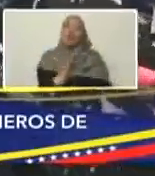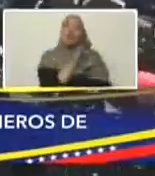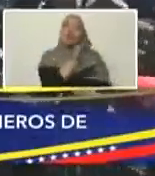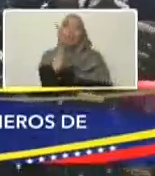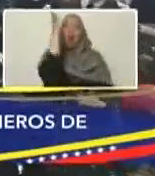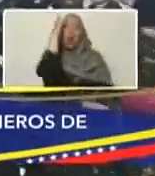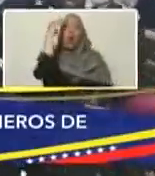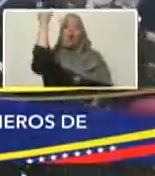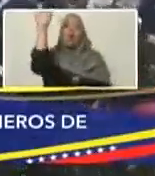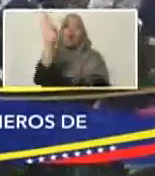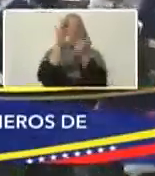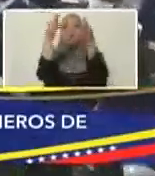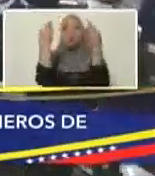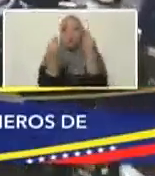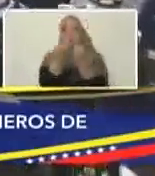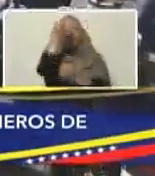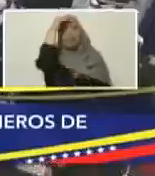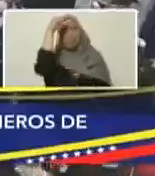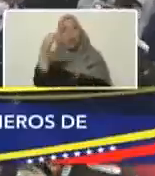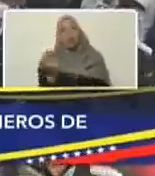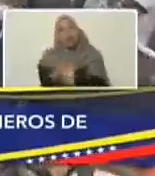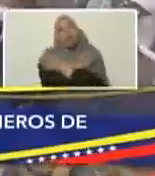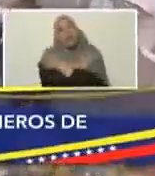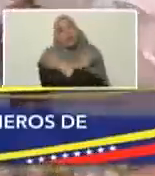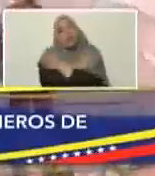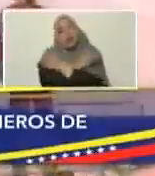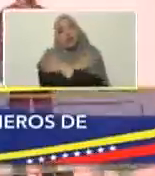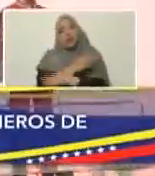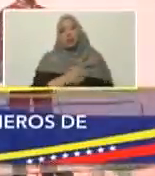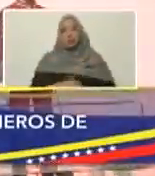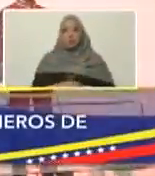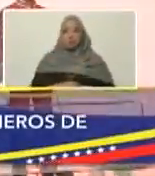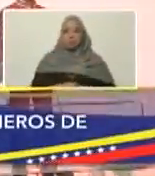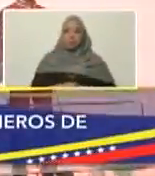Gran familia militar de Venezuela, los felicito.